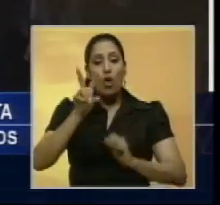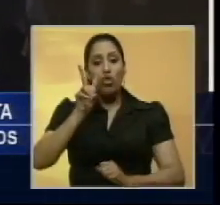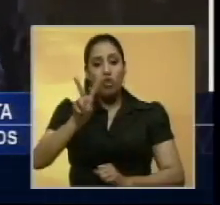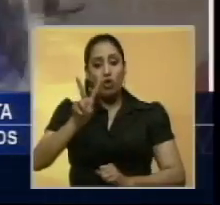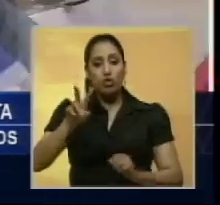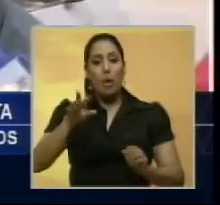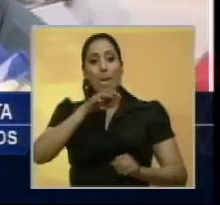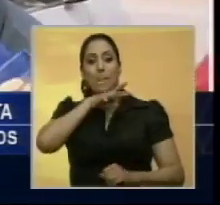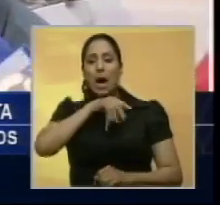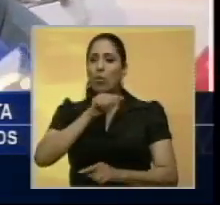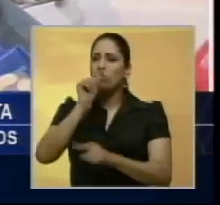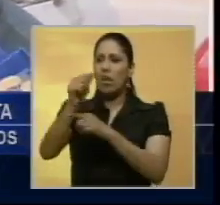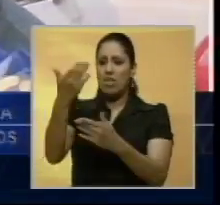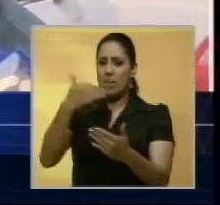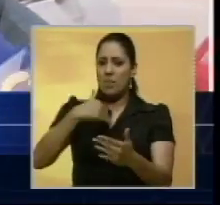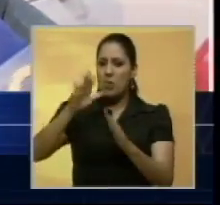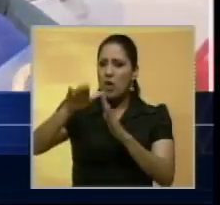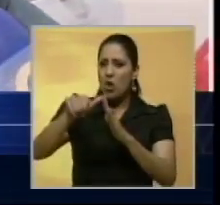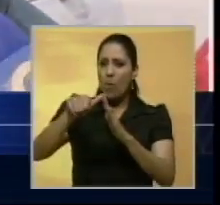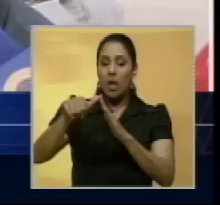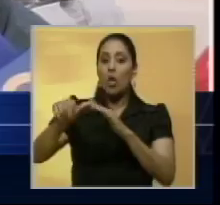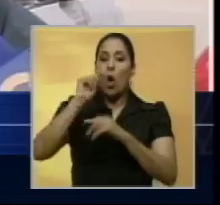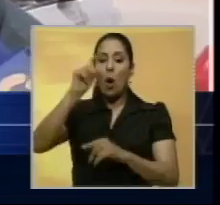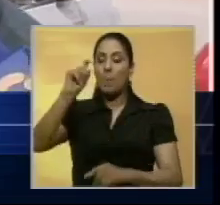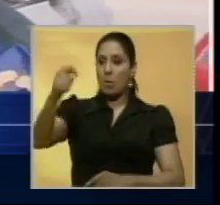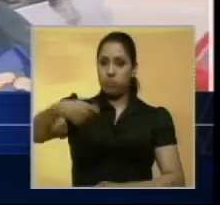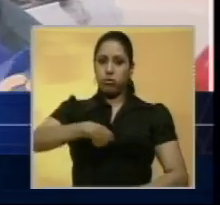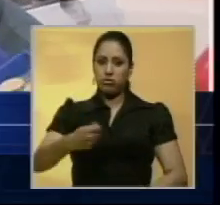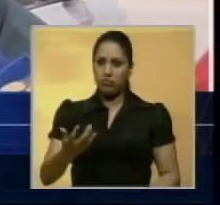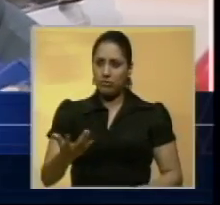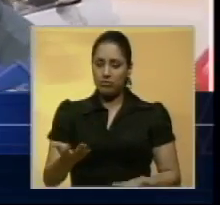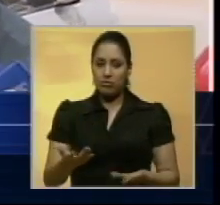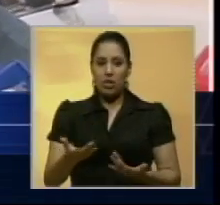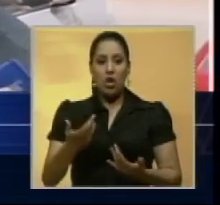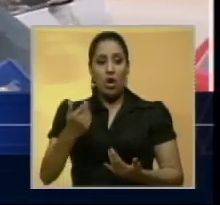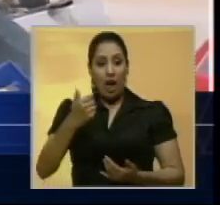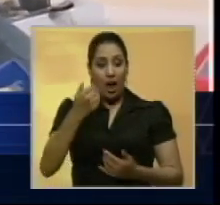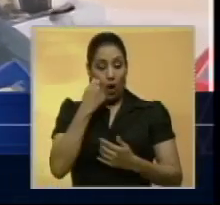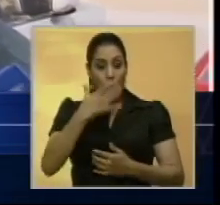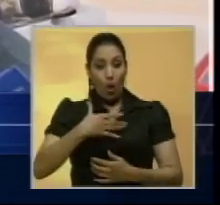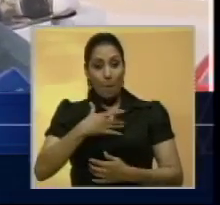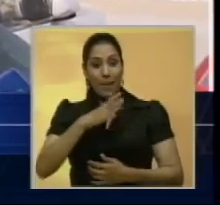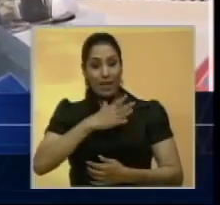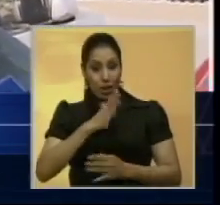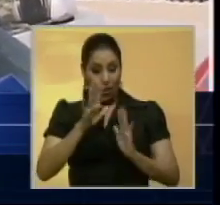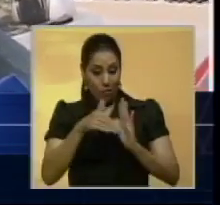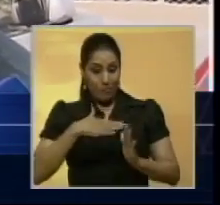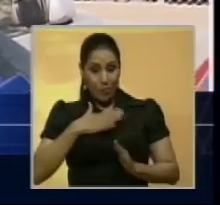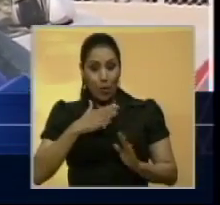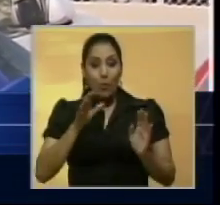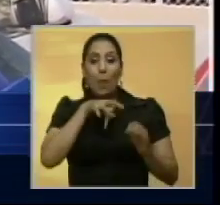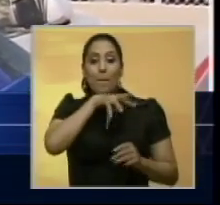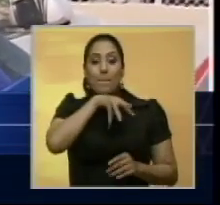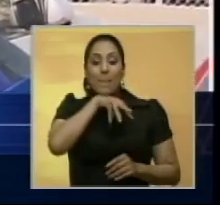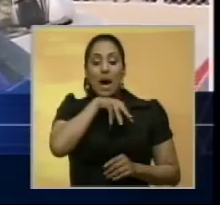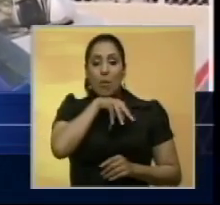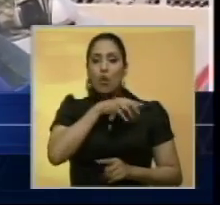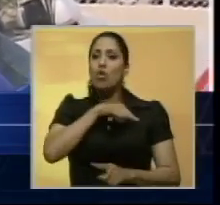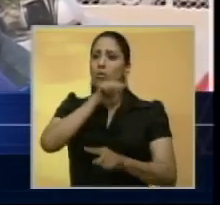de las aves. A él le habían robado unos pavos, entonces él fue a reclamar y una gente a quien le